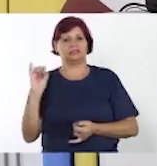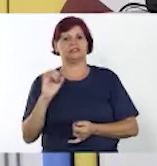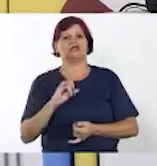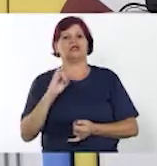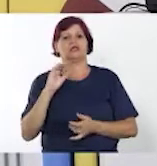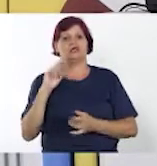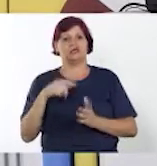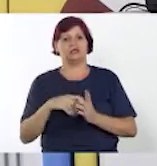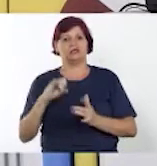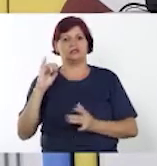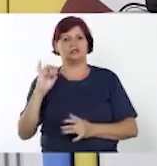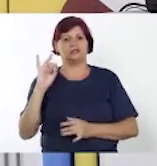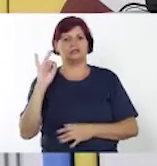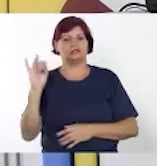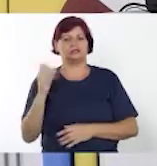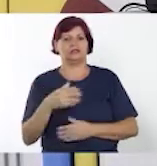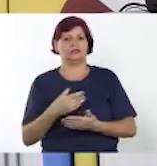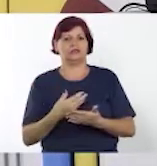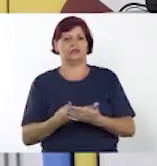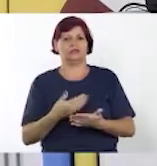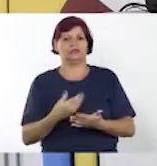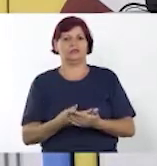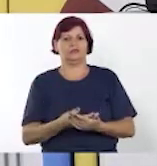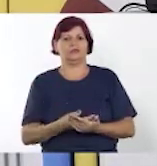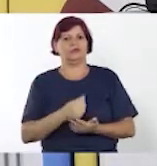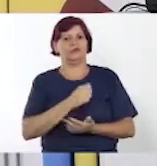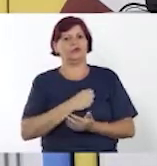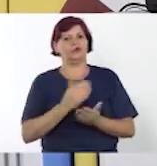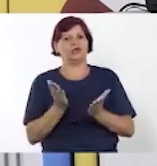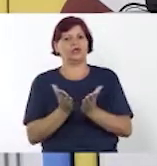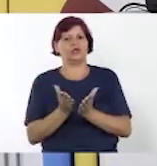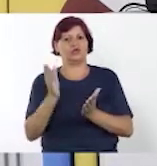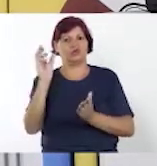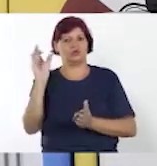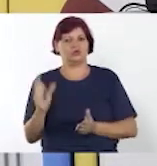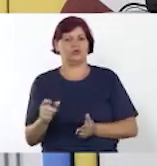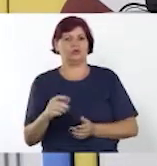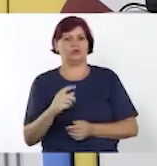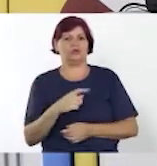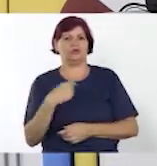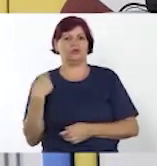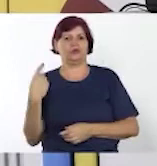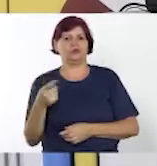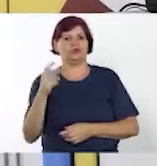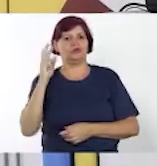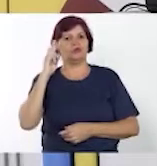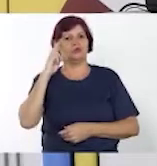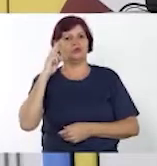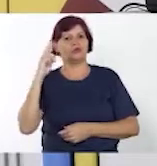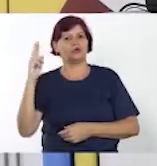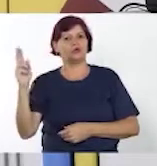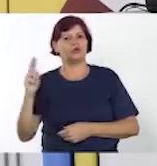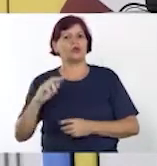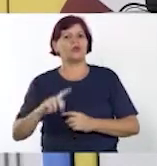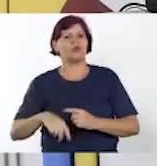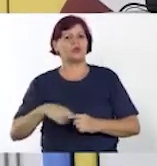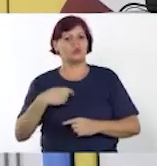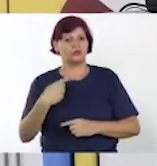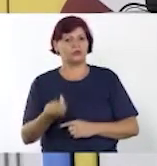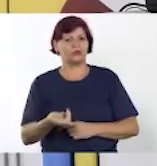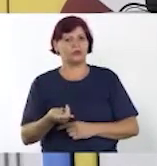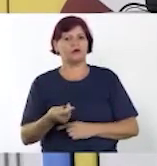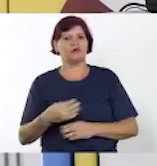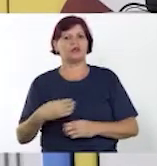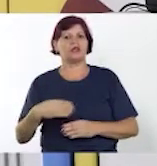propongo, queridos estudiantes, que nosotros estemos recordando otra vez